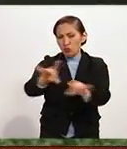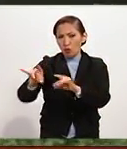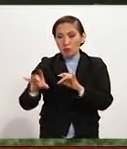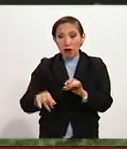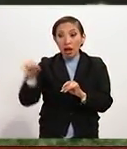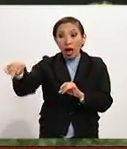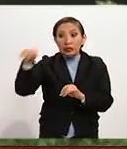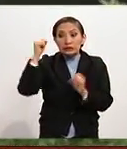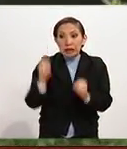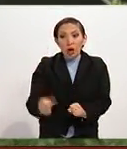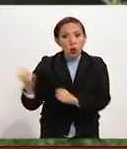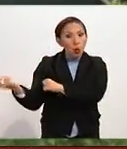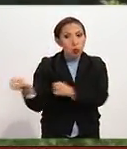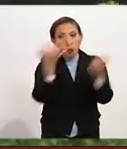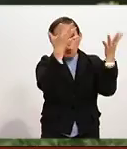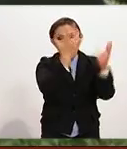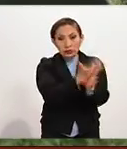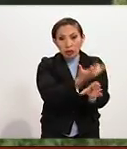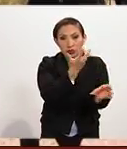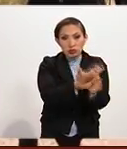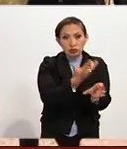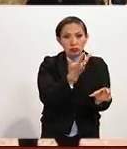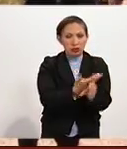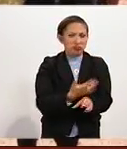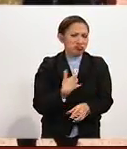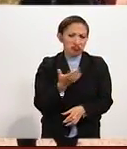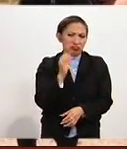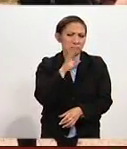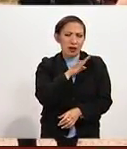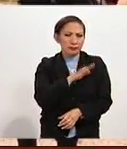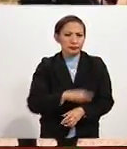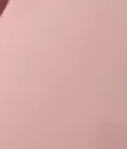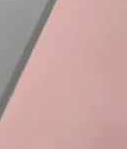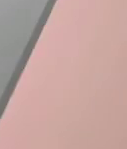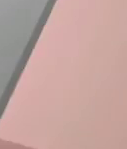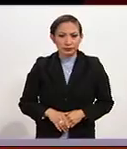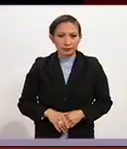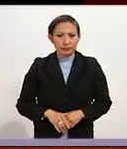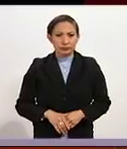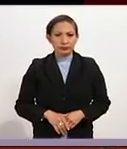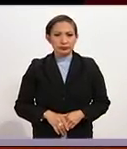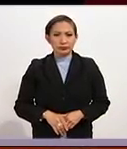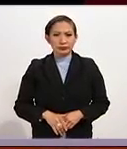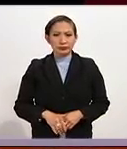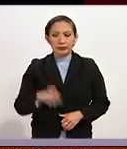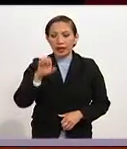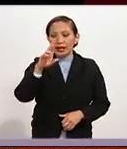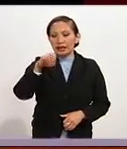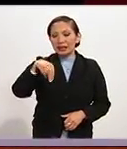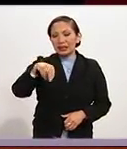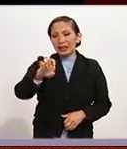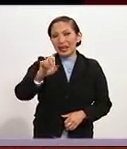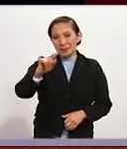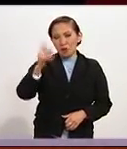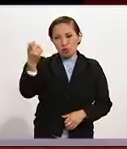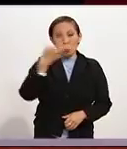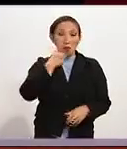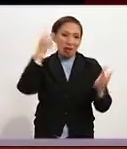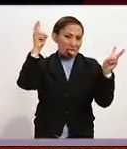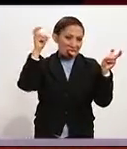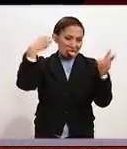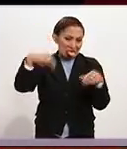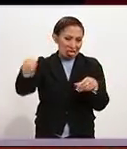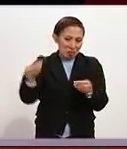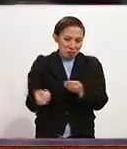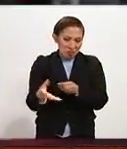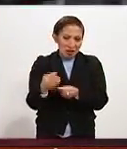que el traslado era para extraditar a Joaquín Loera a los Estados Unidos. Enrique Capitain, uno de los llamados porquis